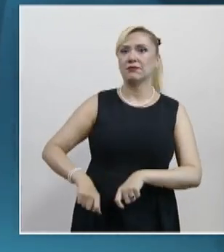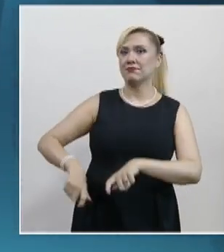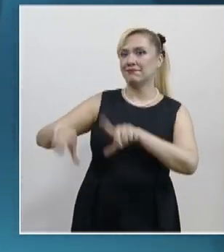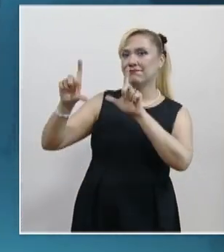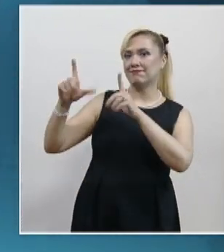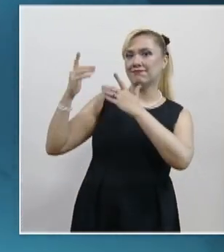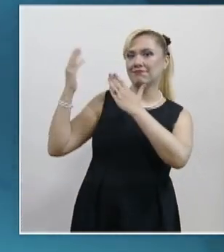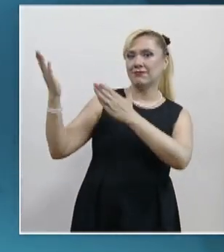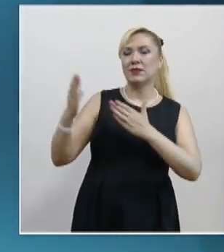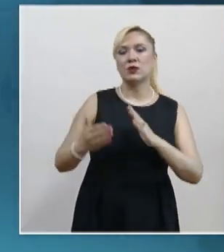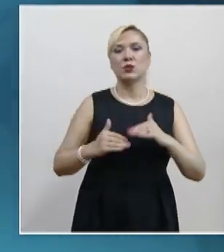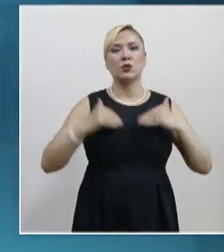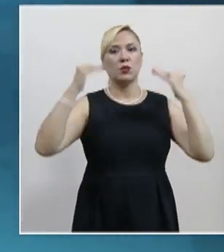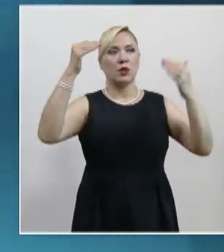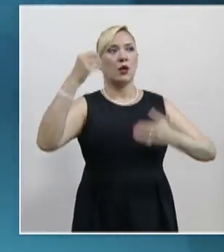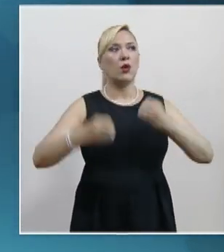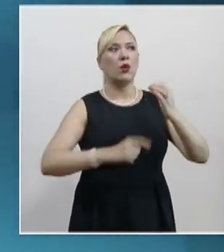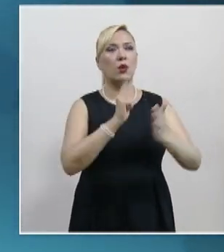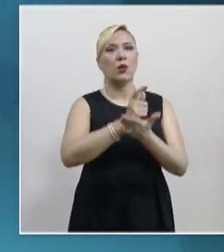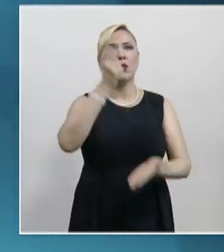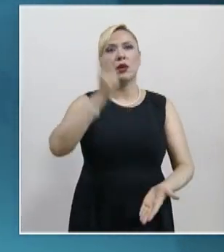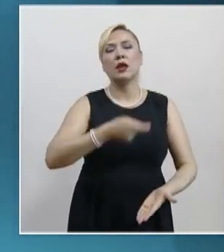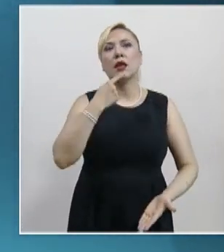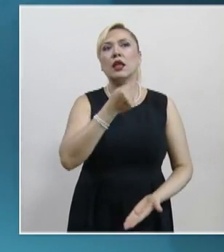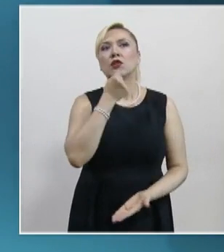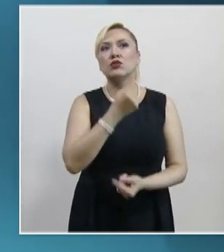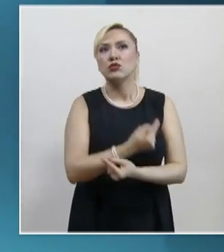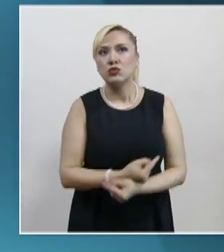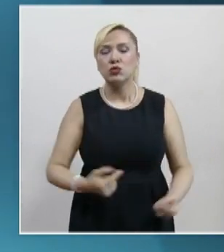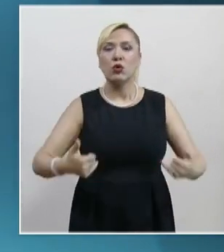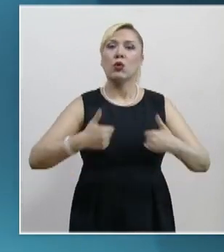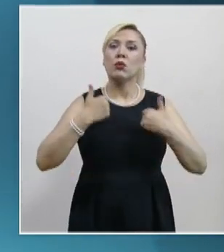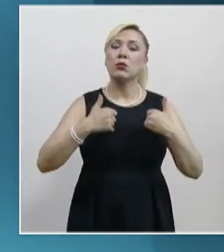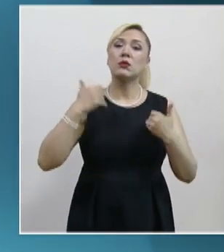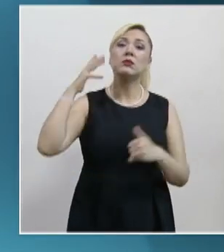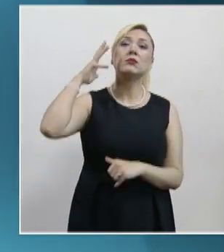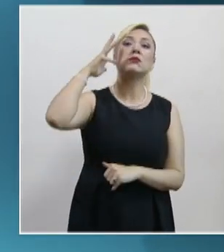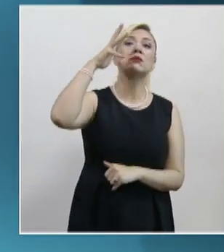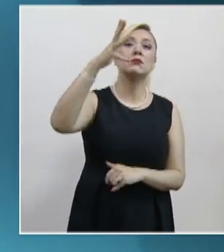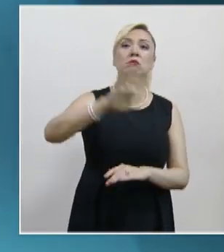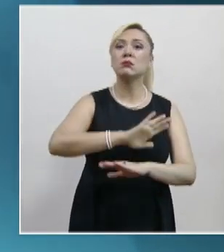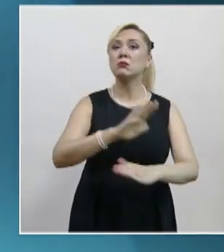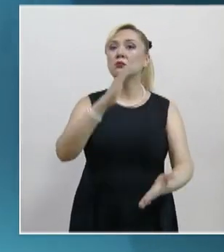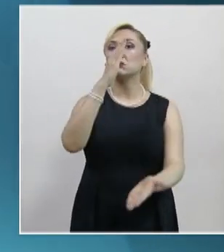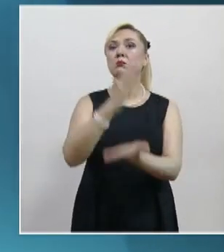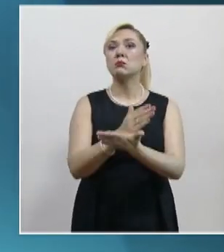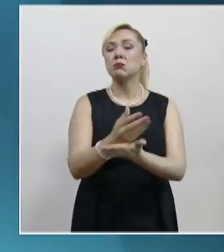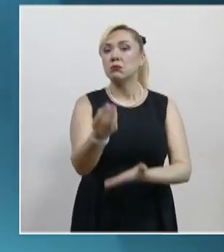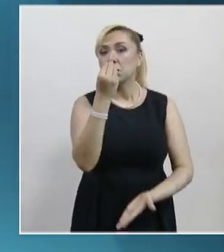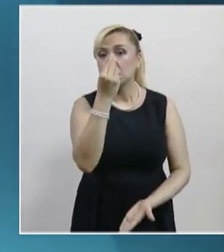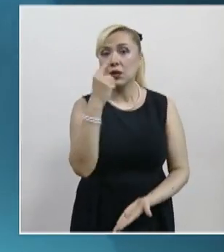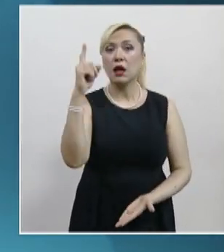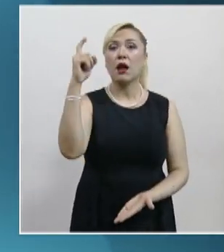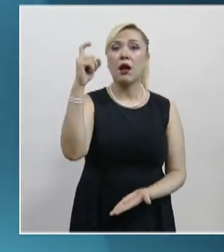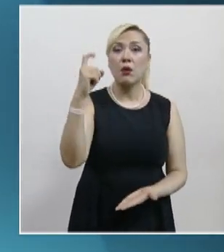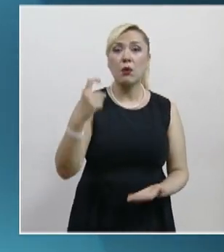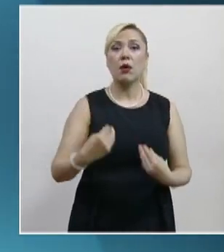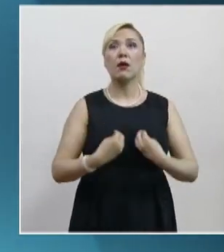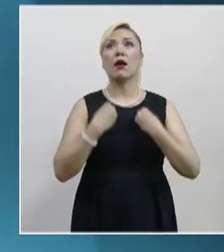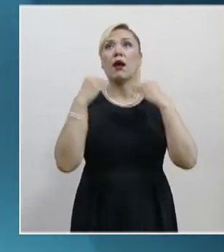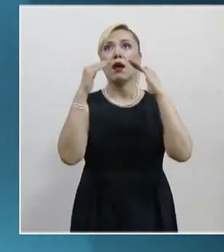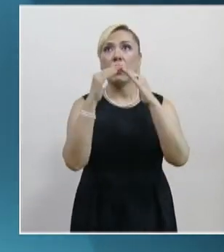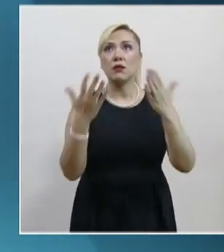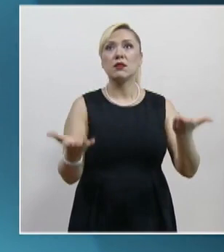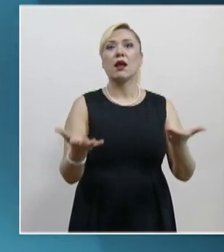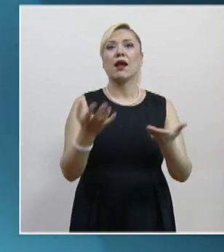que a causa del cambio climático, las infancias y adolescencias tienen acceso limitado a alimentos, agua, vivienda, salud y